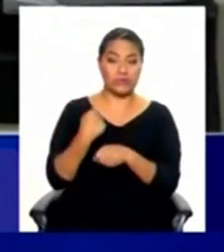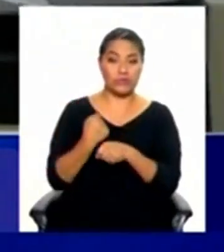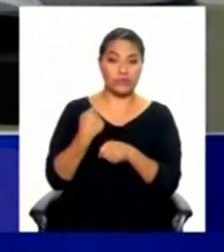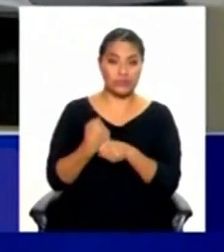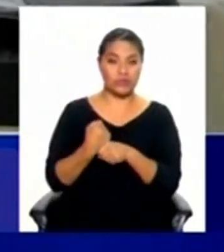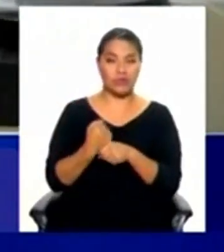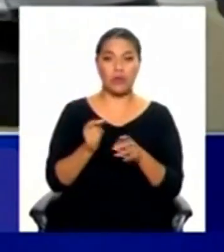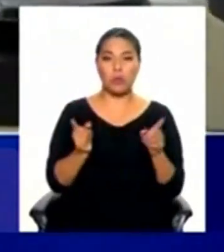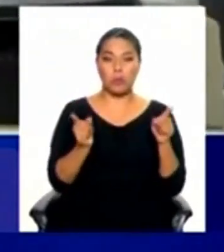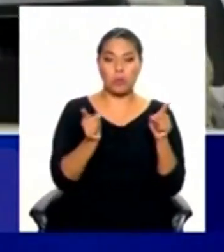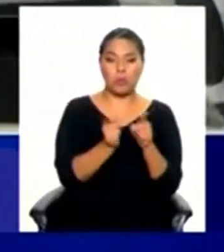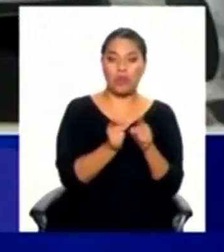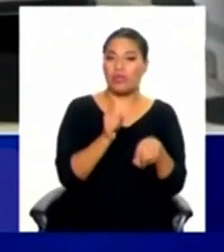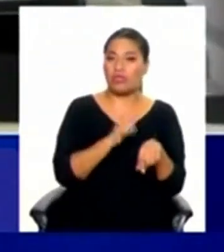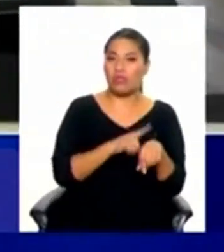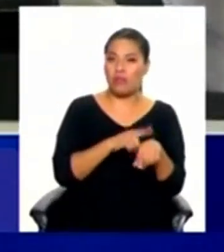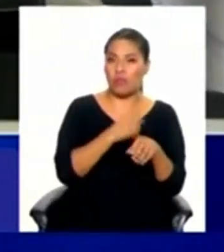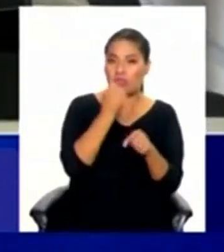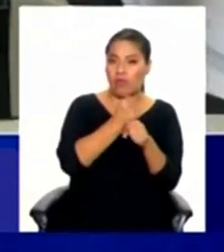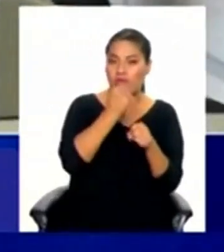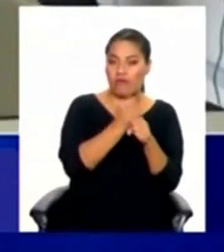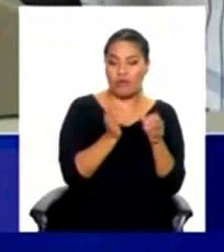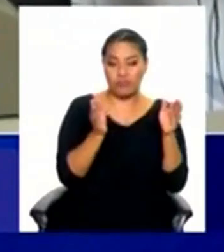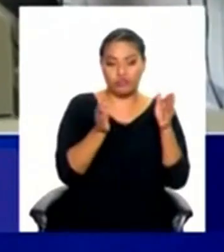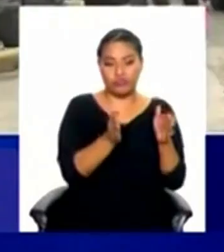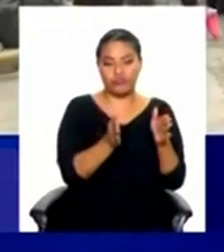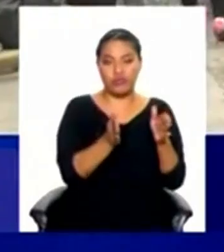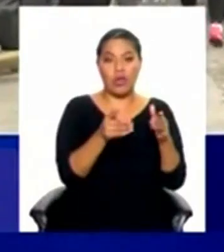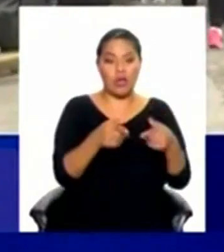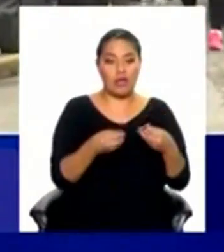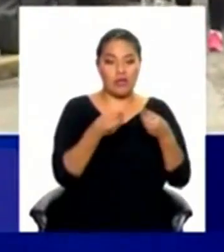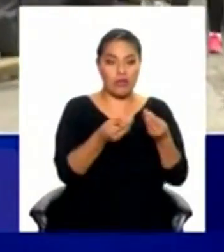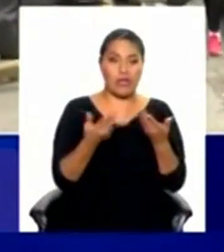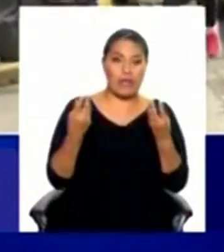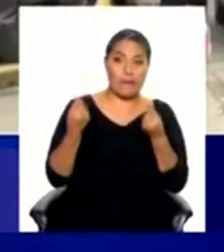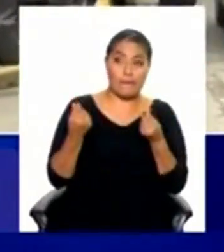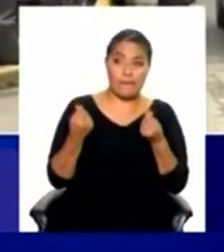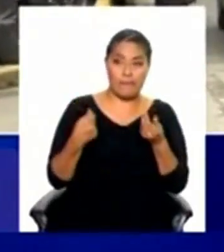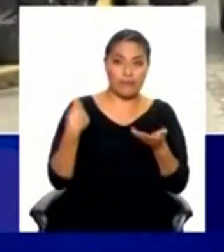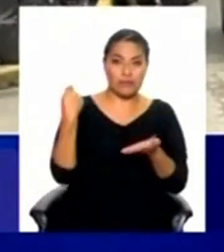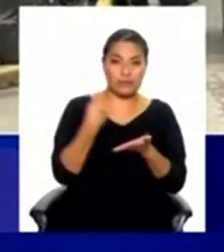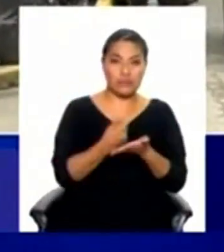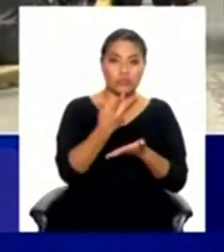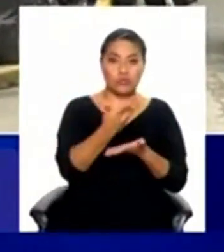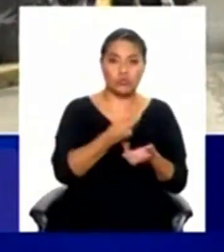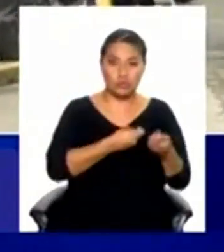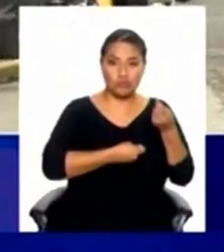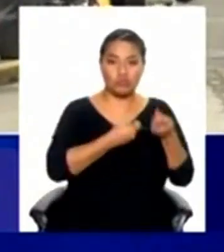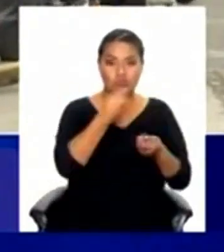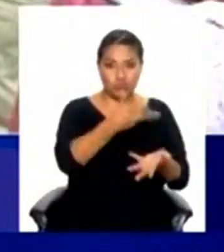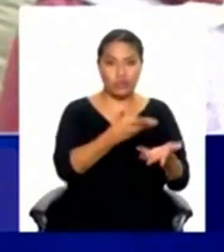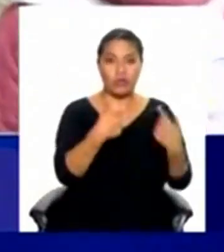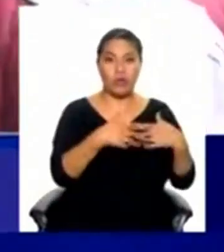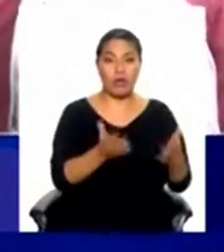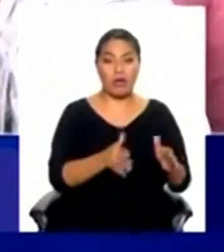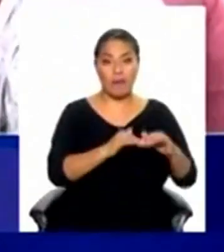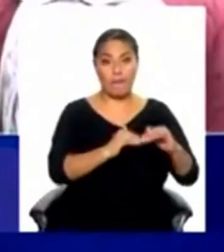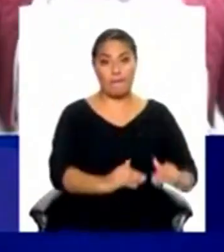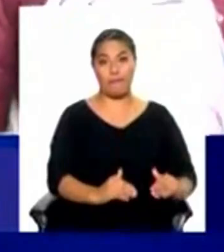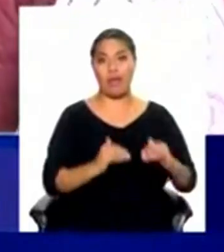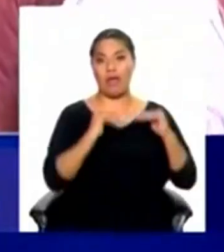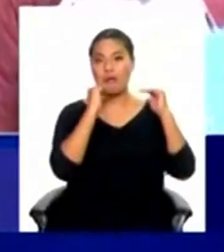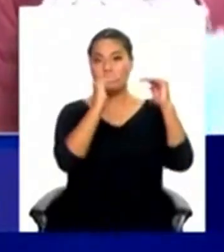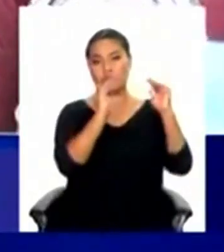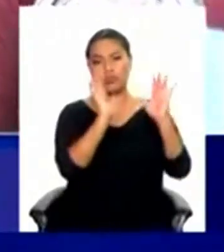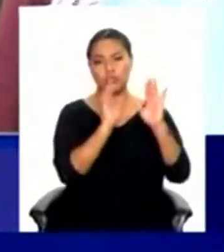a corto plazo es procurar un gasto que si bien es cierto no va a ser de alta gama o de